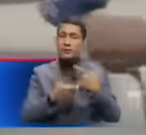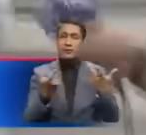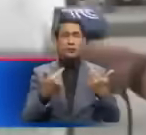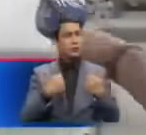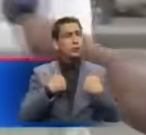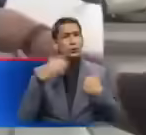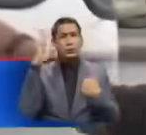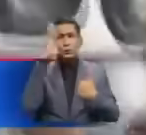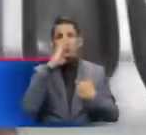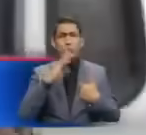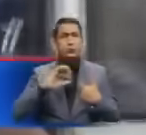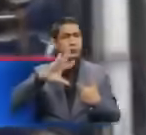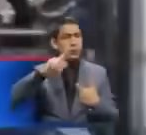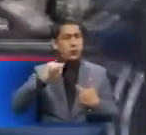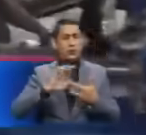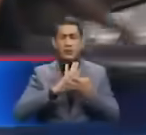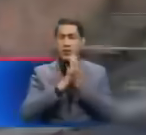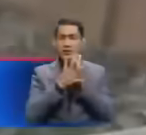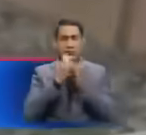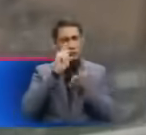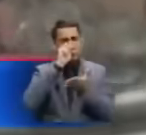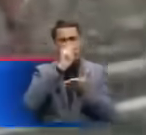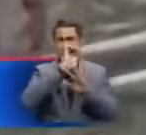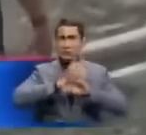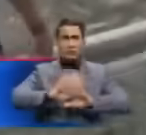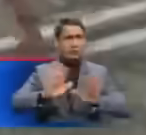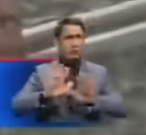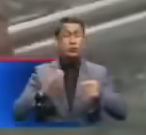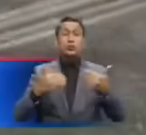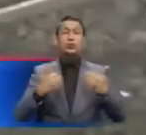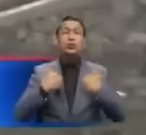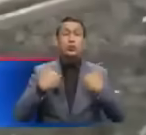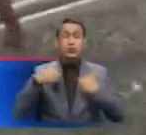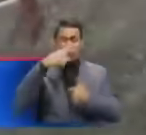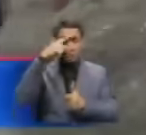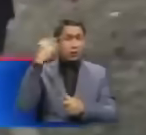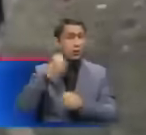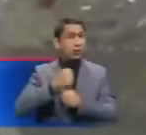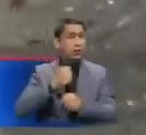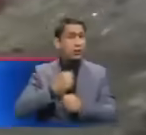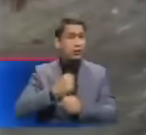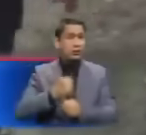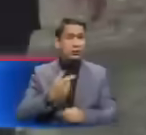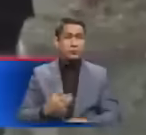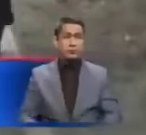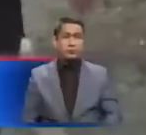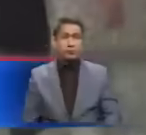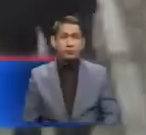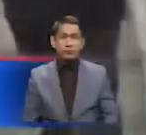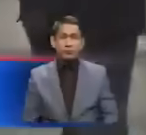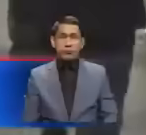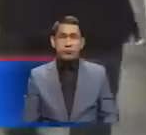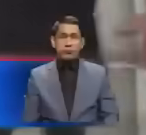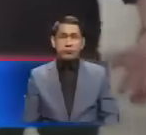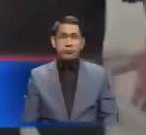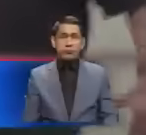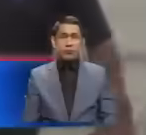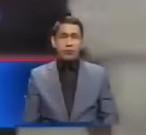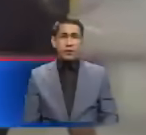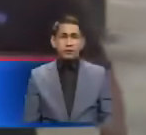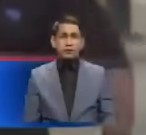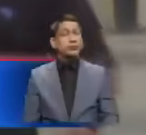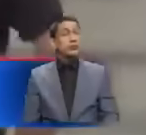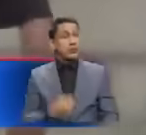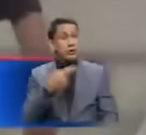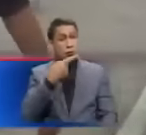me entiendes? Andar manipulando ni andar chantajeando a nadie. Yo me la busco, fuera otro más, me subo, la pena que... ¿Sí me entiendes? Que sí, que por aquí, que más allá, padre,